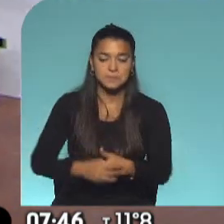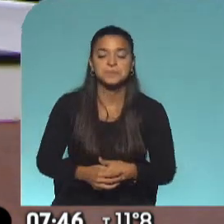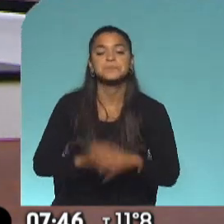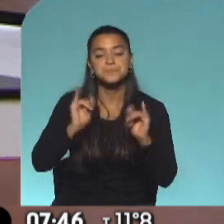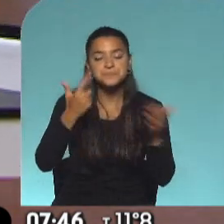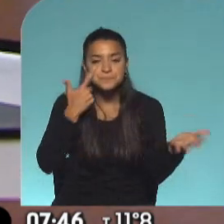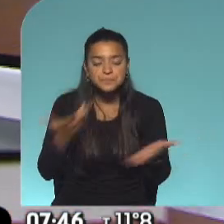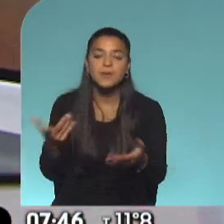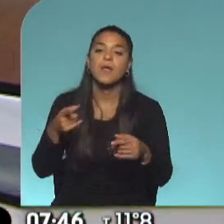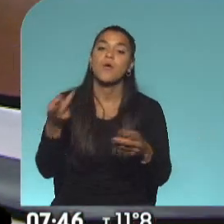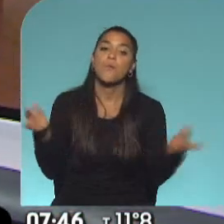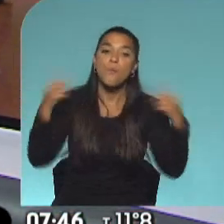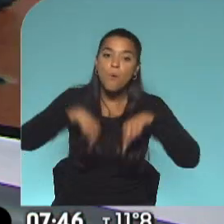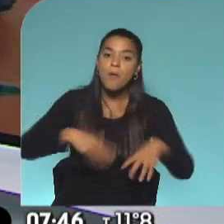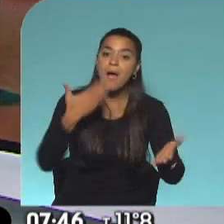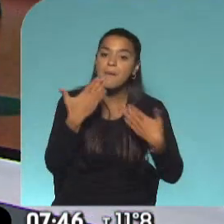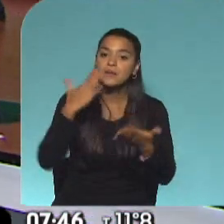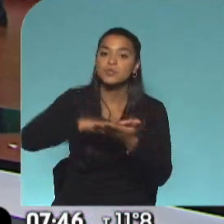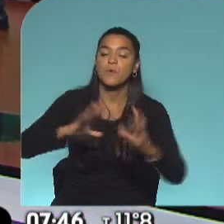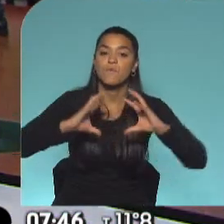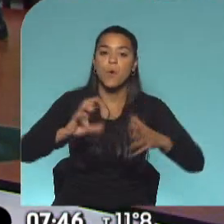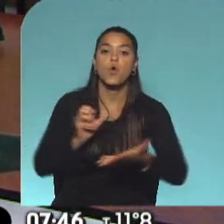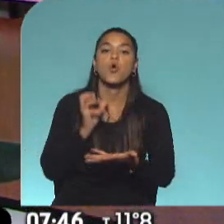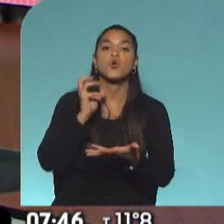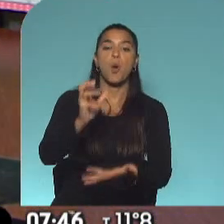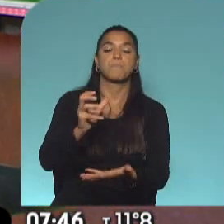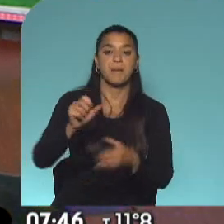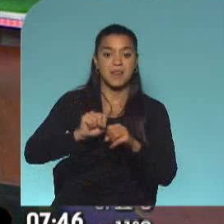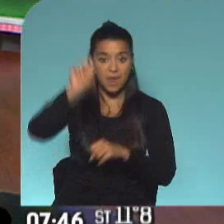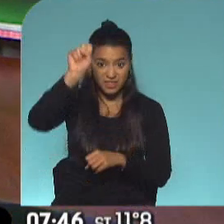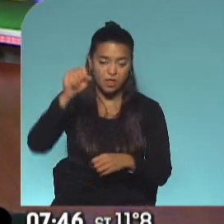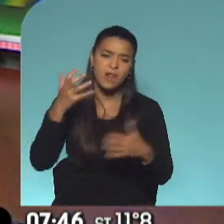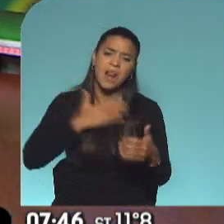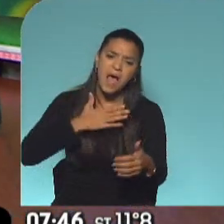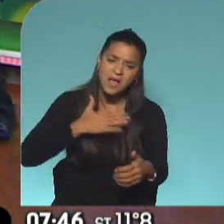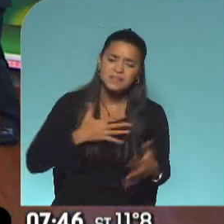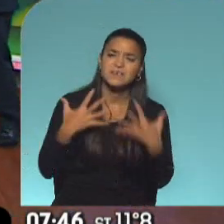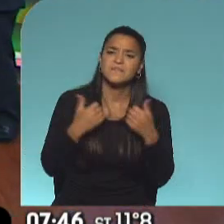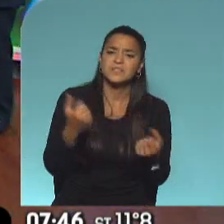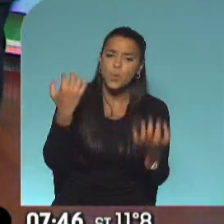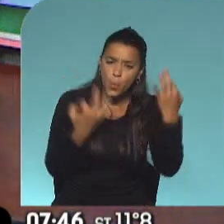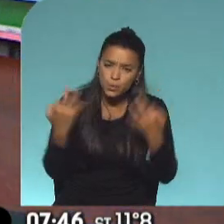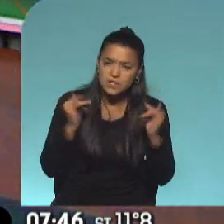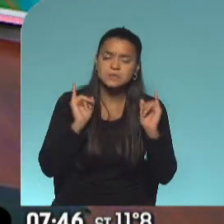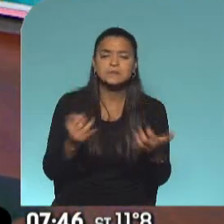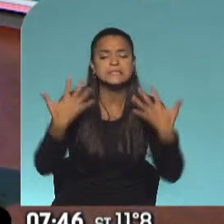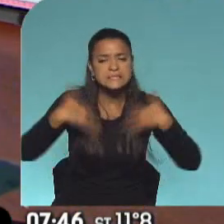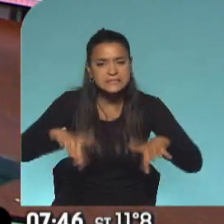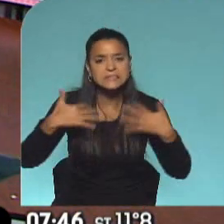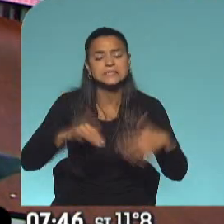Claro, volvemos a hablar con Juan Carlos Fernández de fútbol, de la Copa Libertadores, y qué lástima, Defensa y Justicia, ¿no? Una